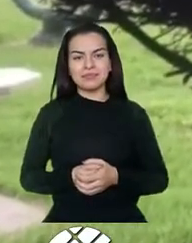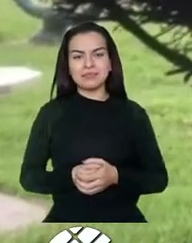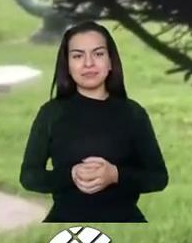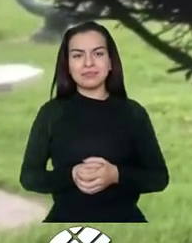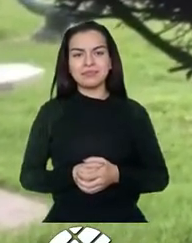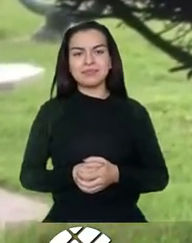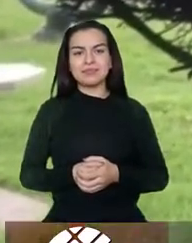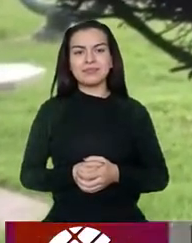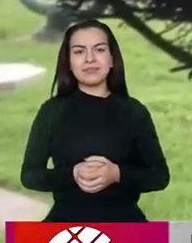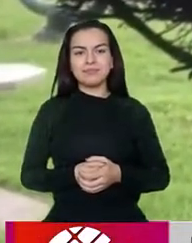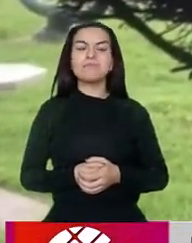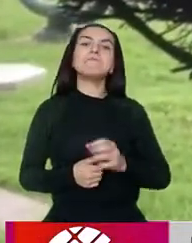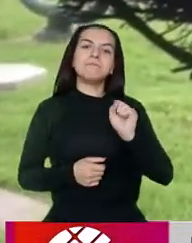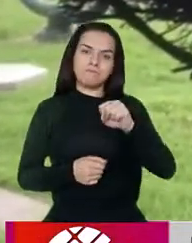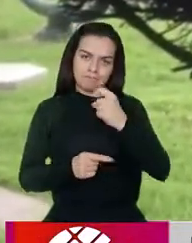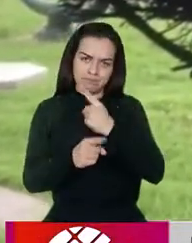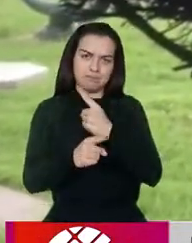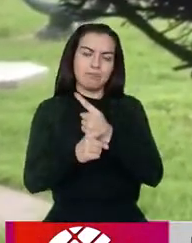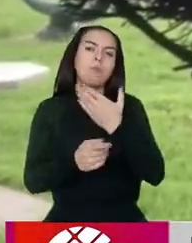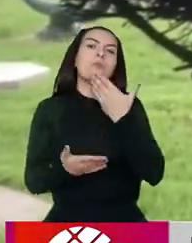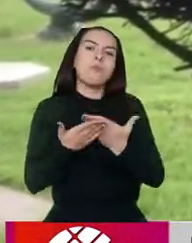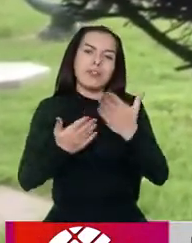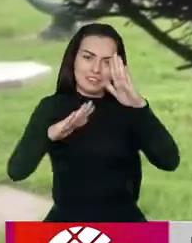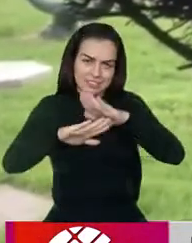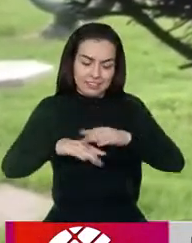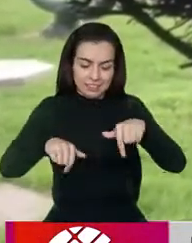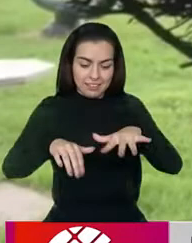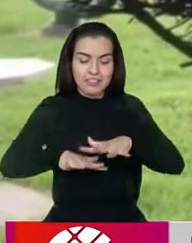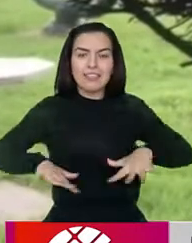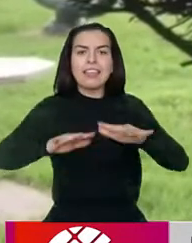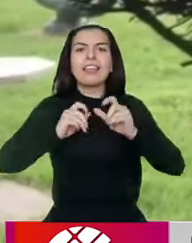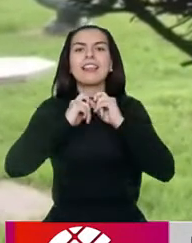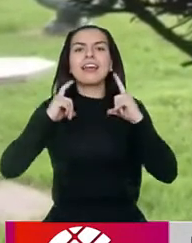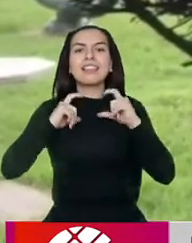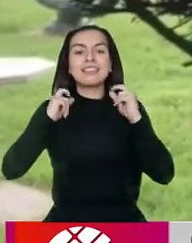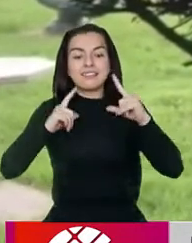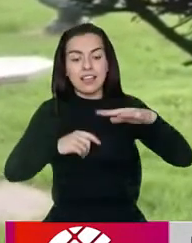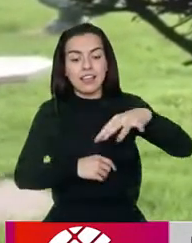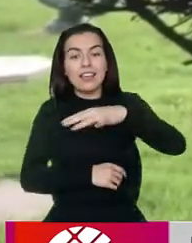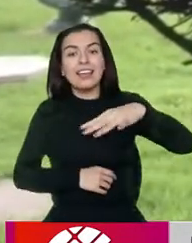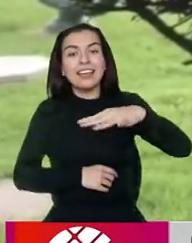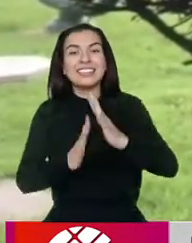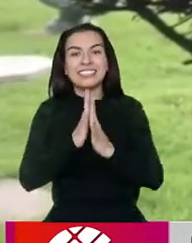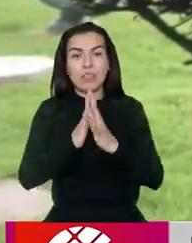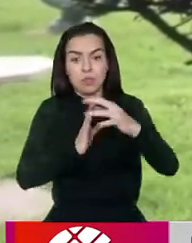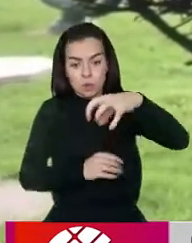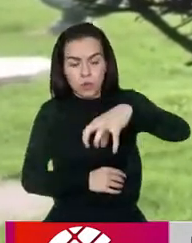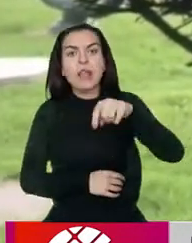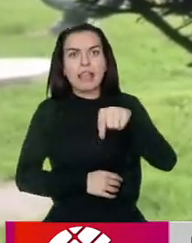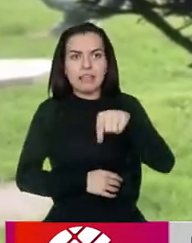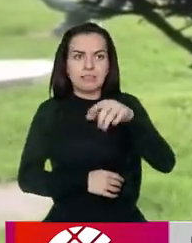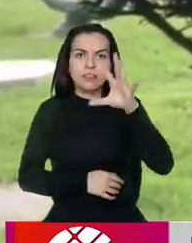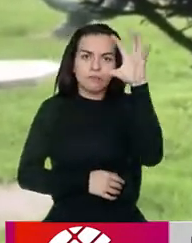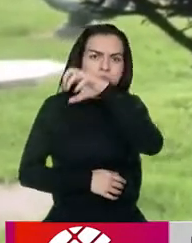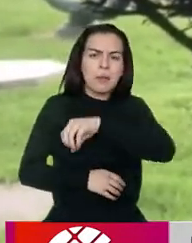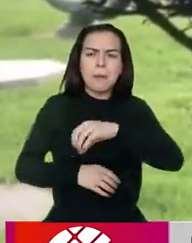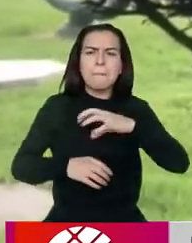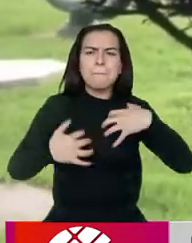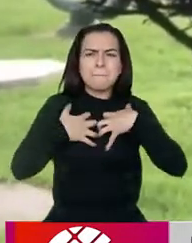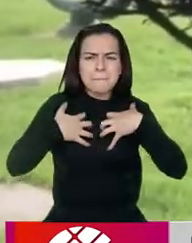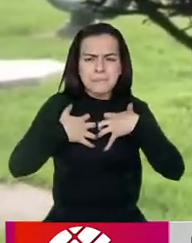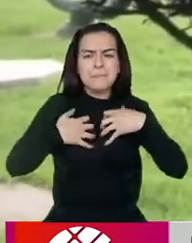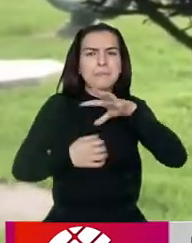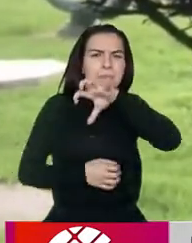Así es, buenas tardes. Aquí es de Engativá Centro, donde es frecuente la presencia de perros callejeros en los parques principales y a los